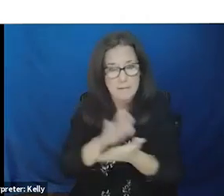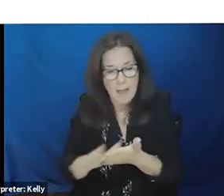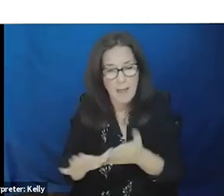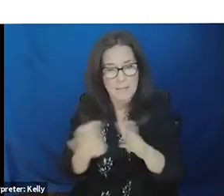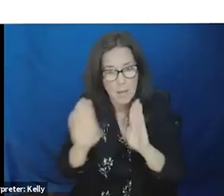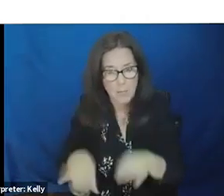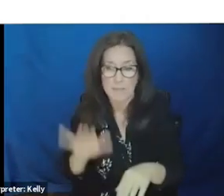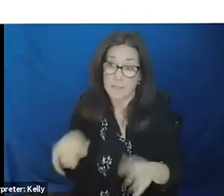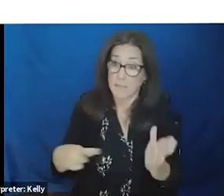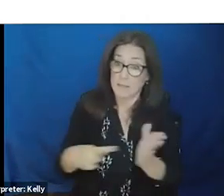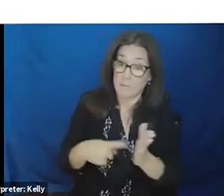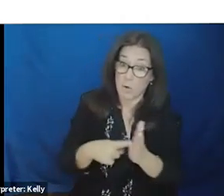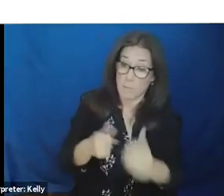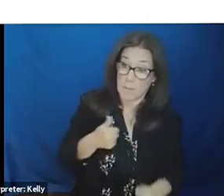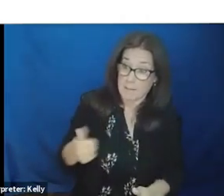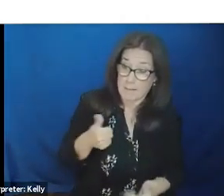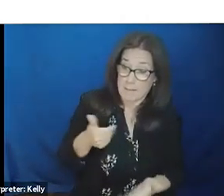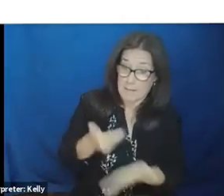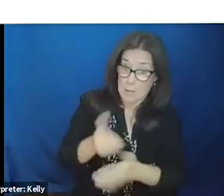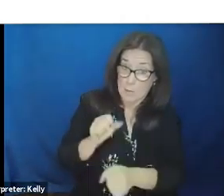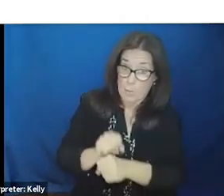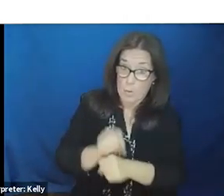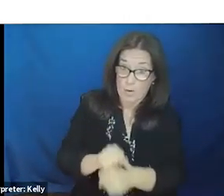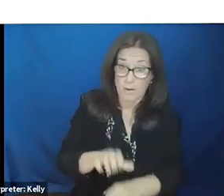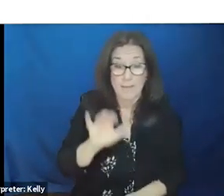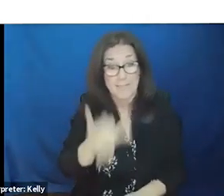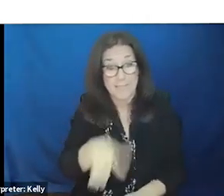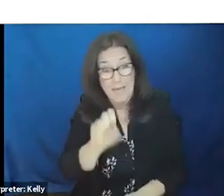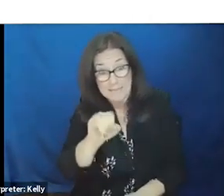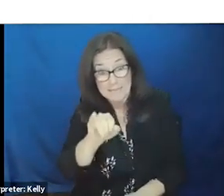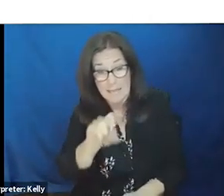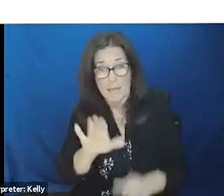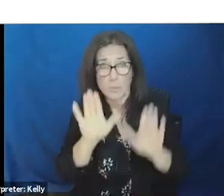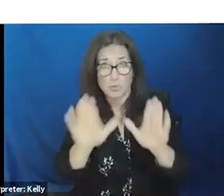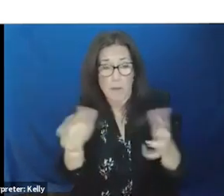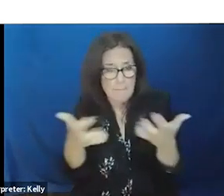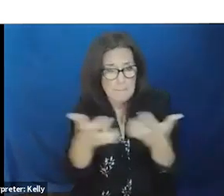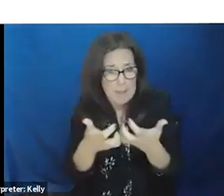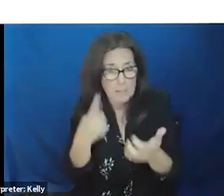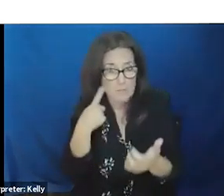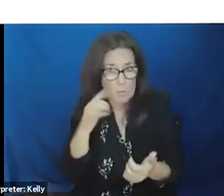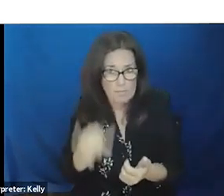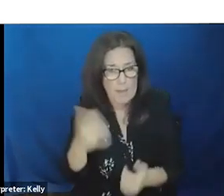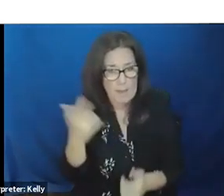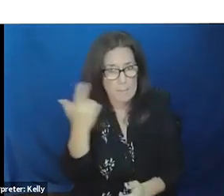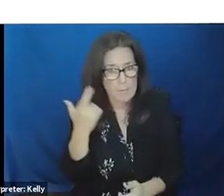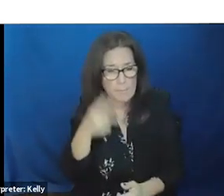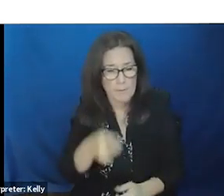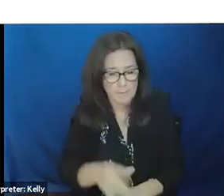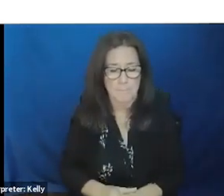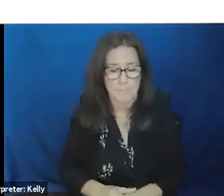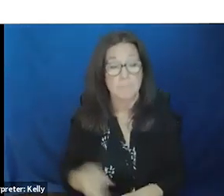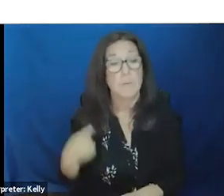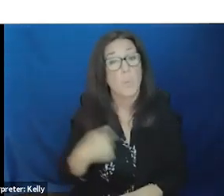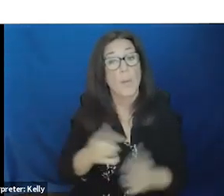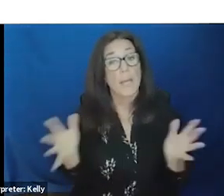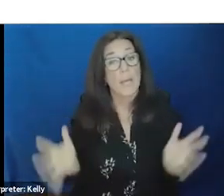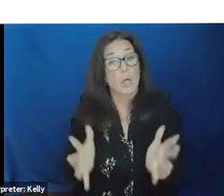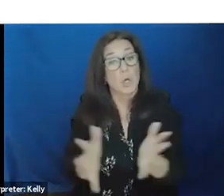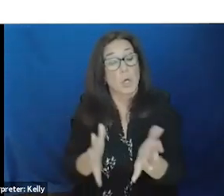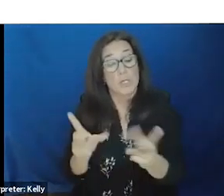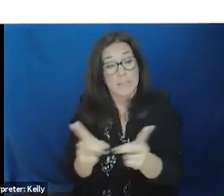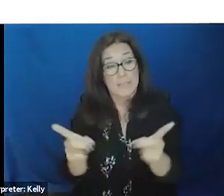ayudar a posible posiblemente a empleados del distrito a conseguir lugares más asequibles y cercas del trabajo ese